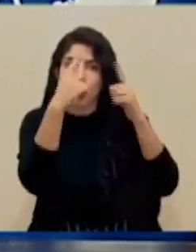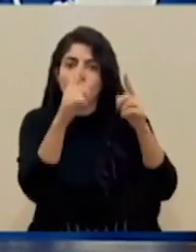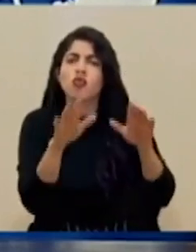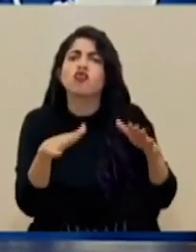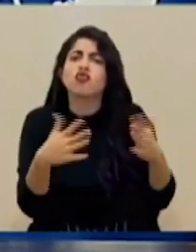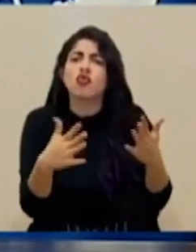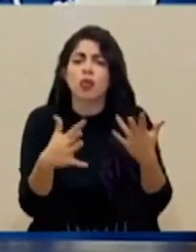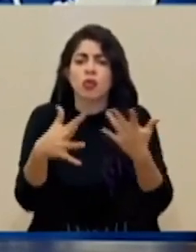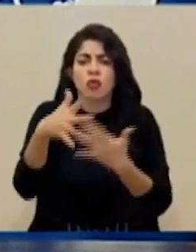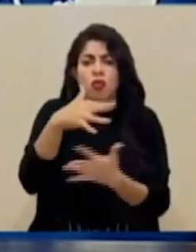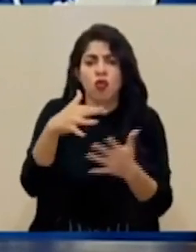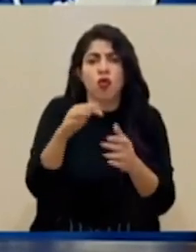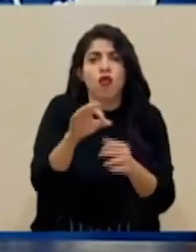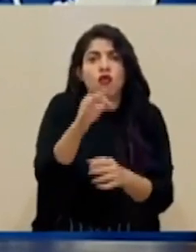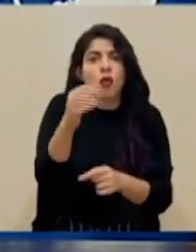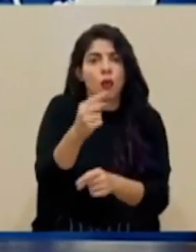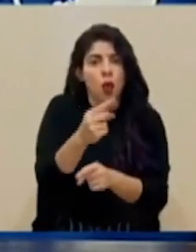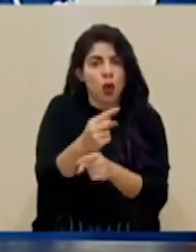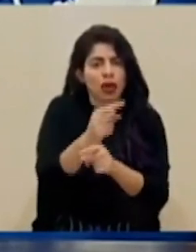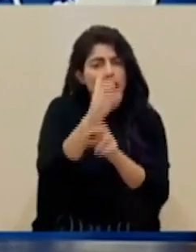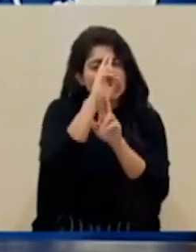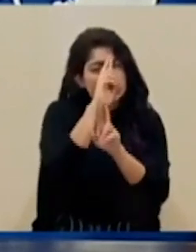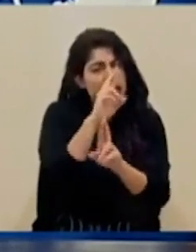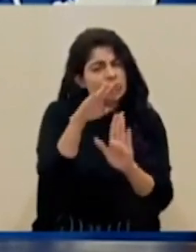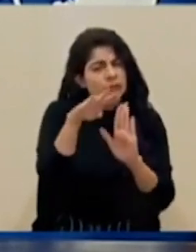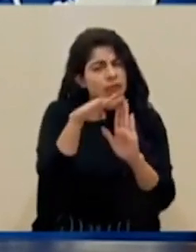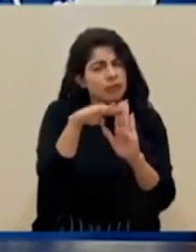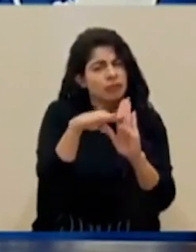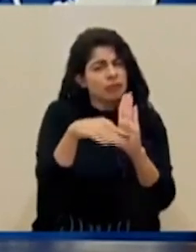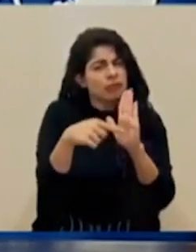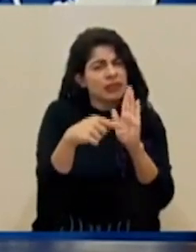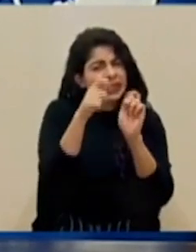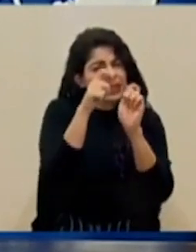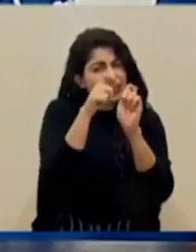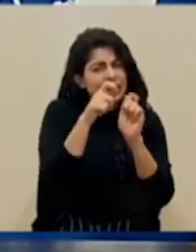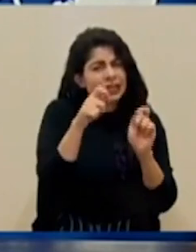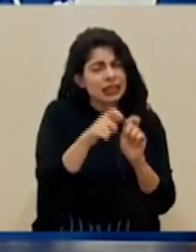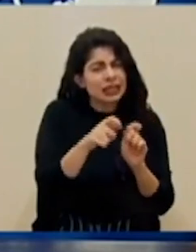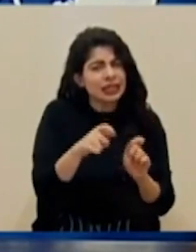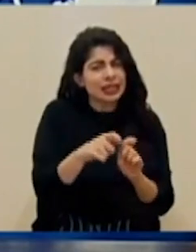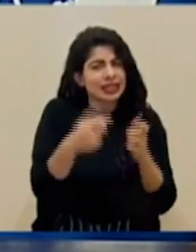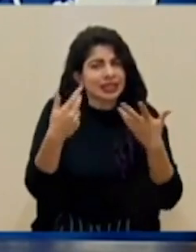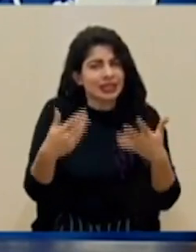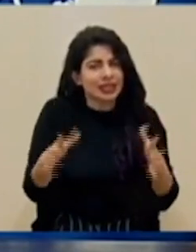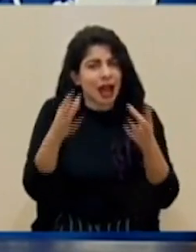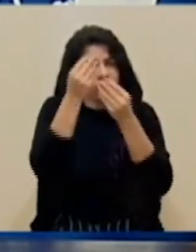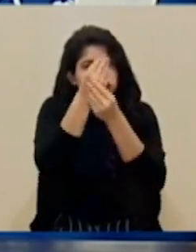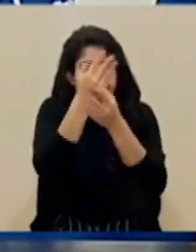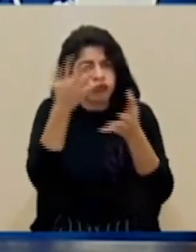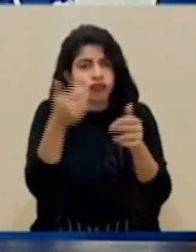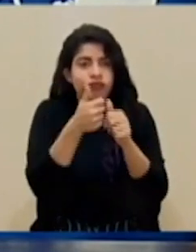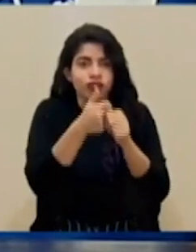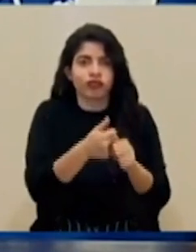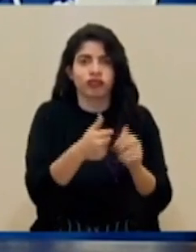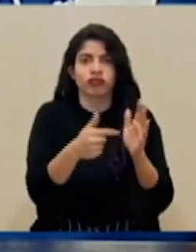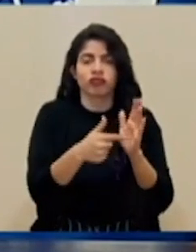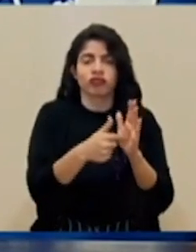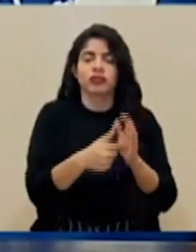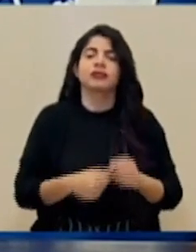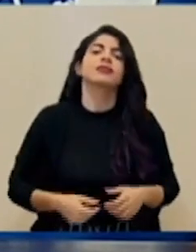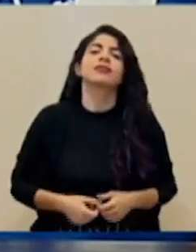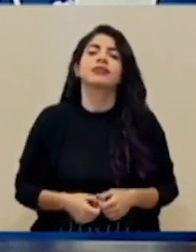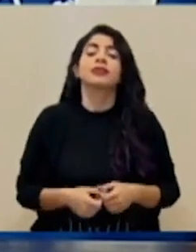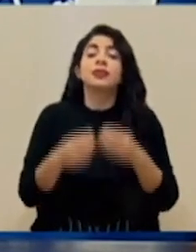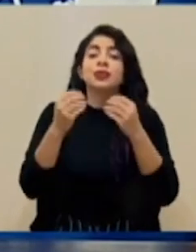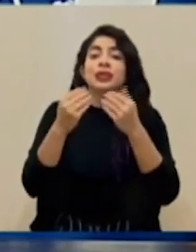adecuada con medidas sanitarias muy explícitas y muy específicas que han sido dadas a conocer por parte del Ministerio de Salud.